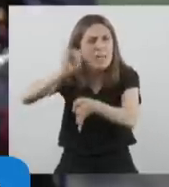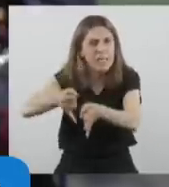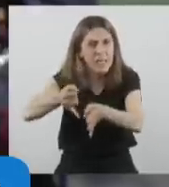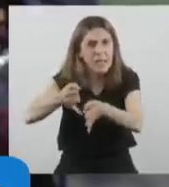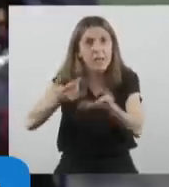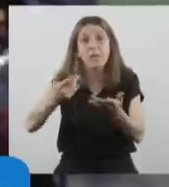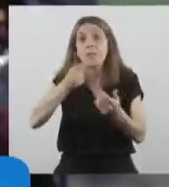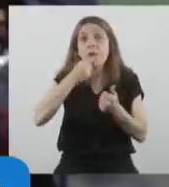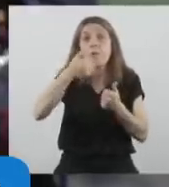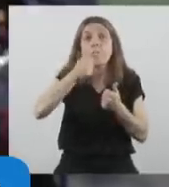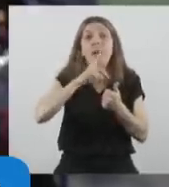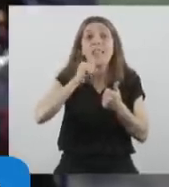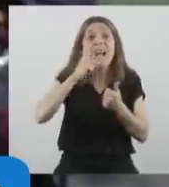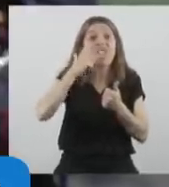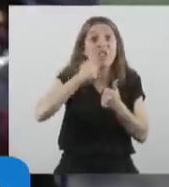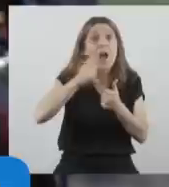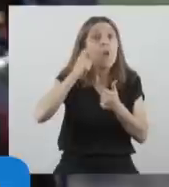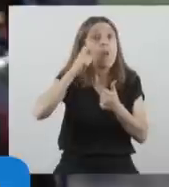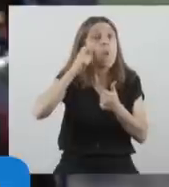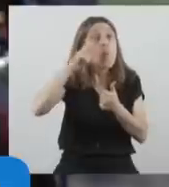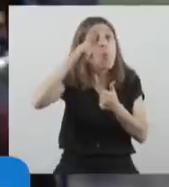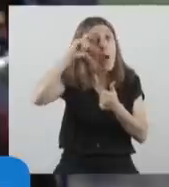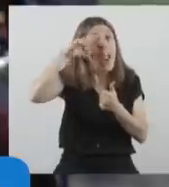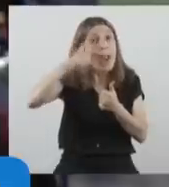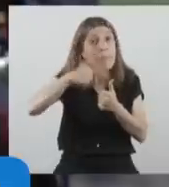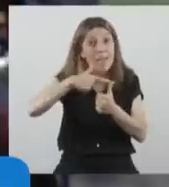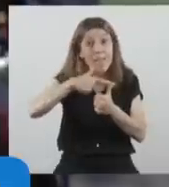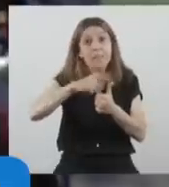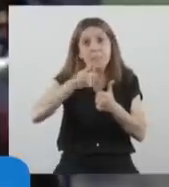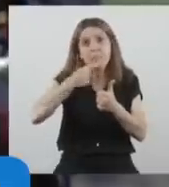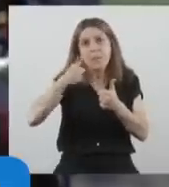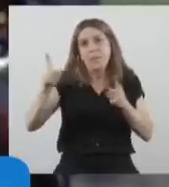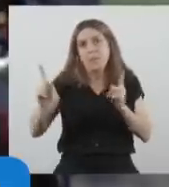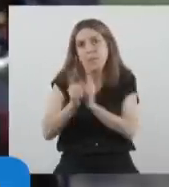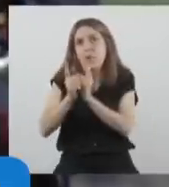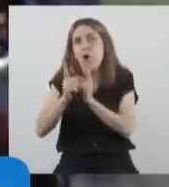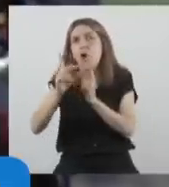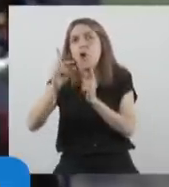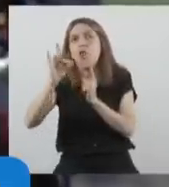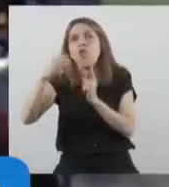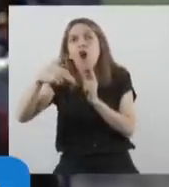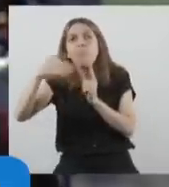macacha güemes formaba parte del esfuerzo de don miguel martín de güemes